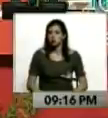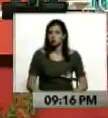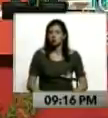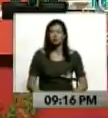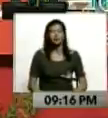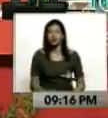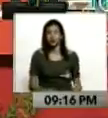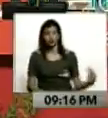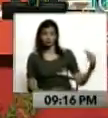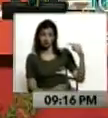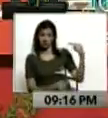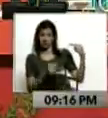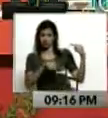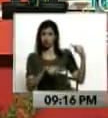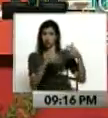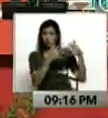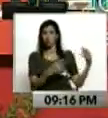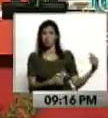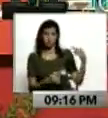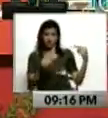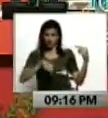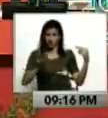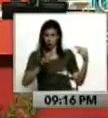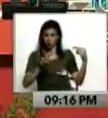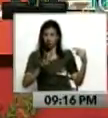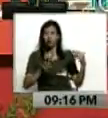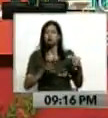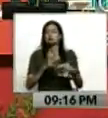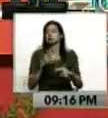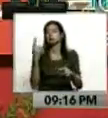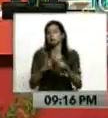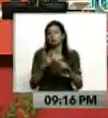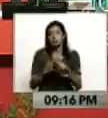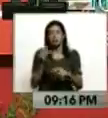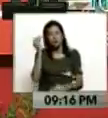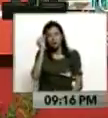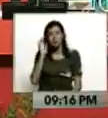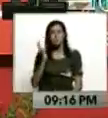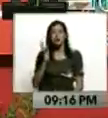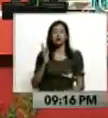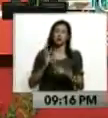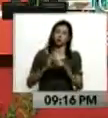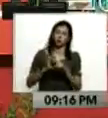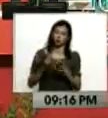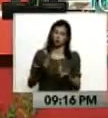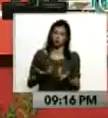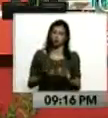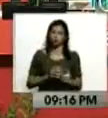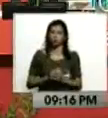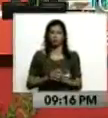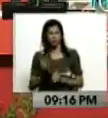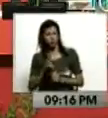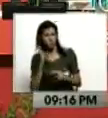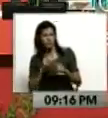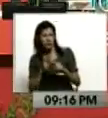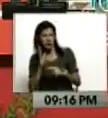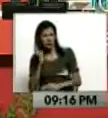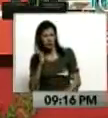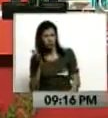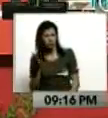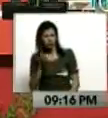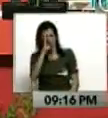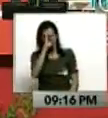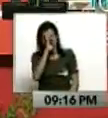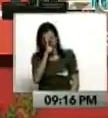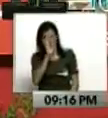guerra por eso nos ven como una amenaza y en verdad si nos ponemos a ver Venezuela ha sido una